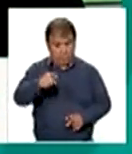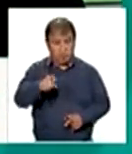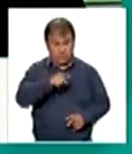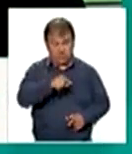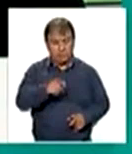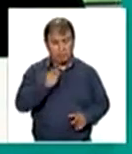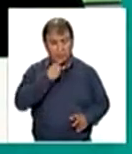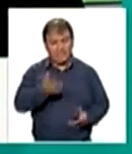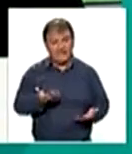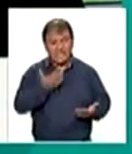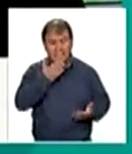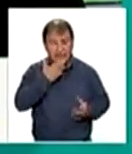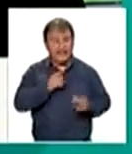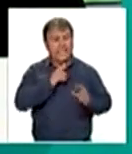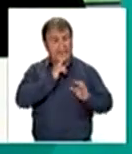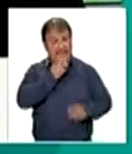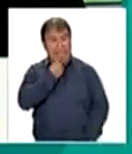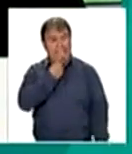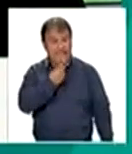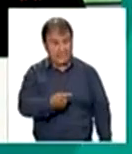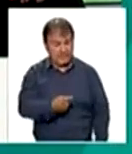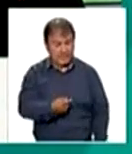que emitir